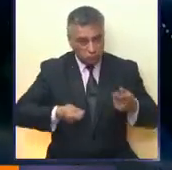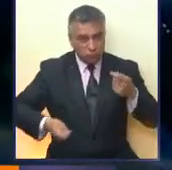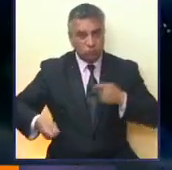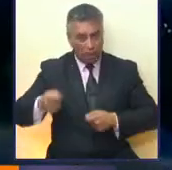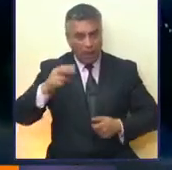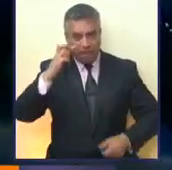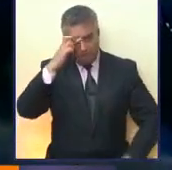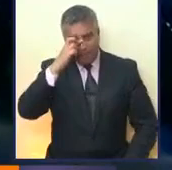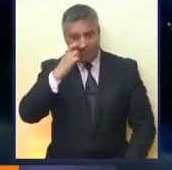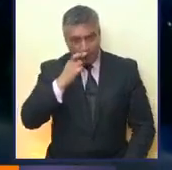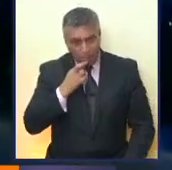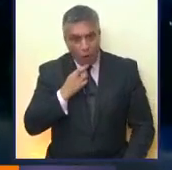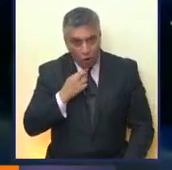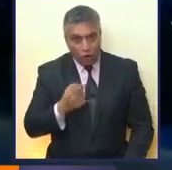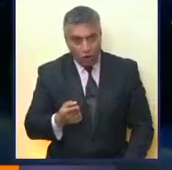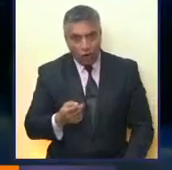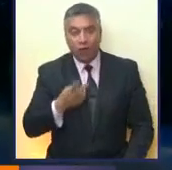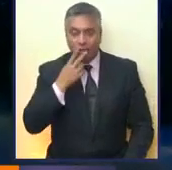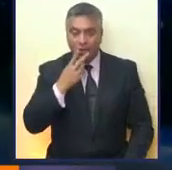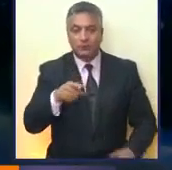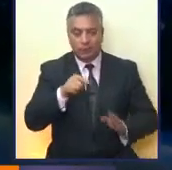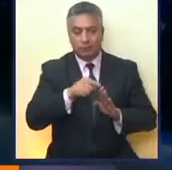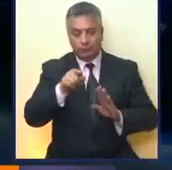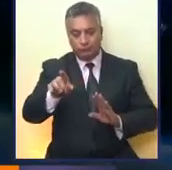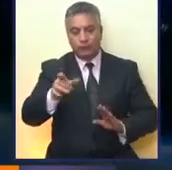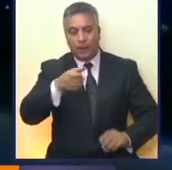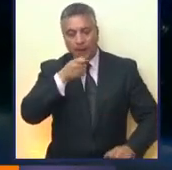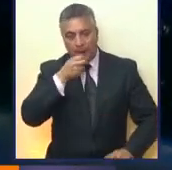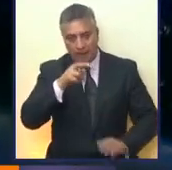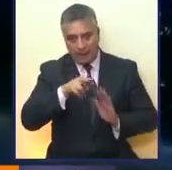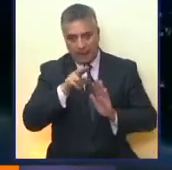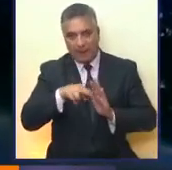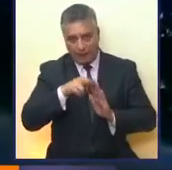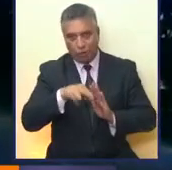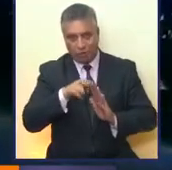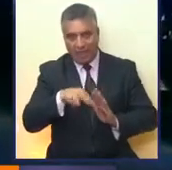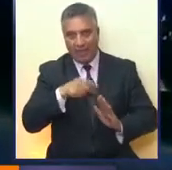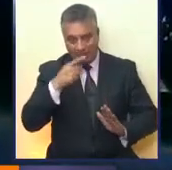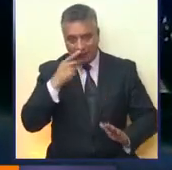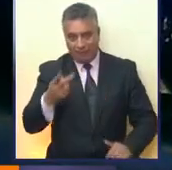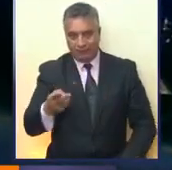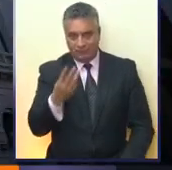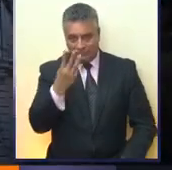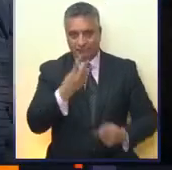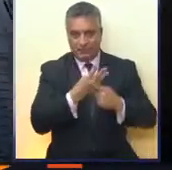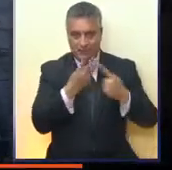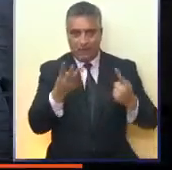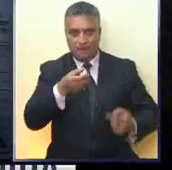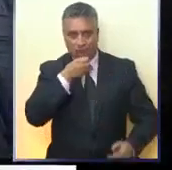patrimonio? Eso y más en el reportaje de Alejandro Rivera, Joaquín Labé y Juan Bustamante.